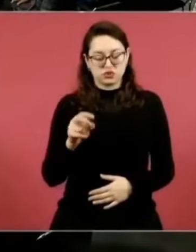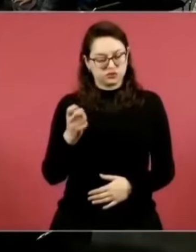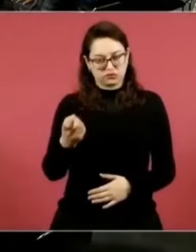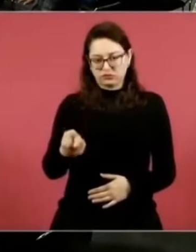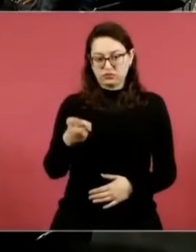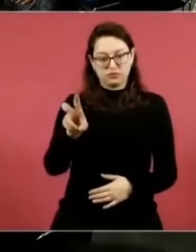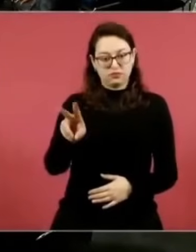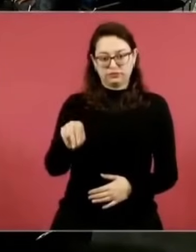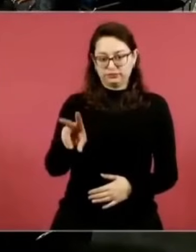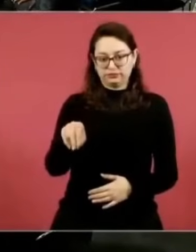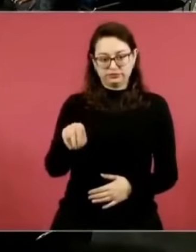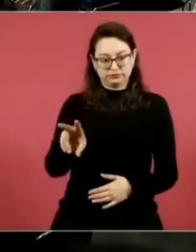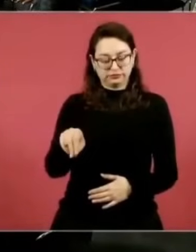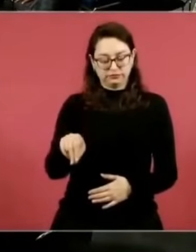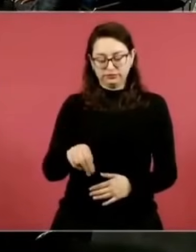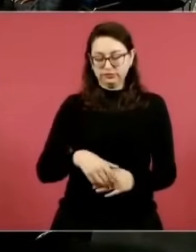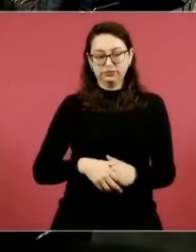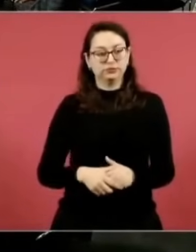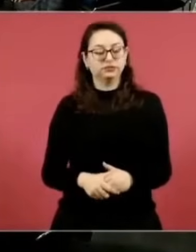El día de hoy,